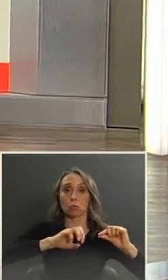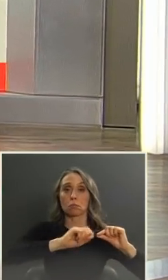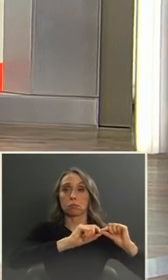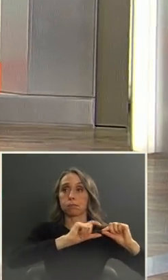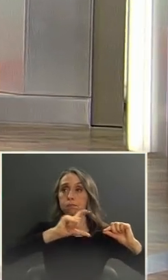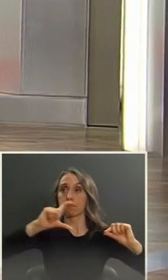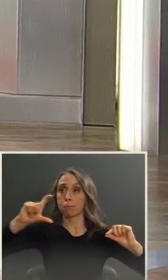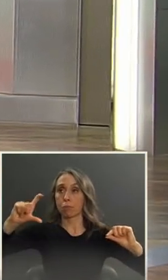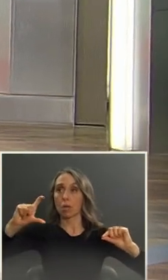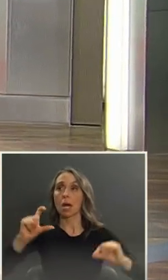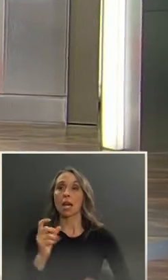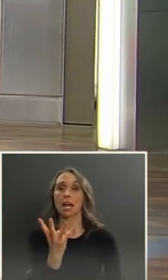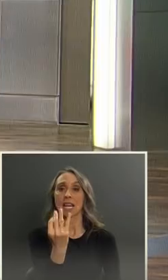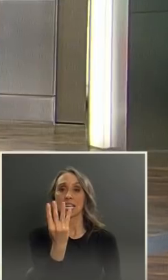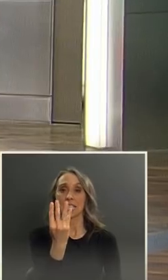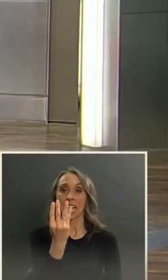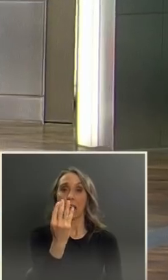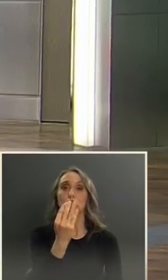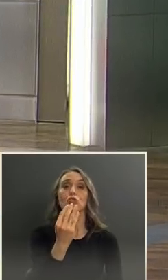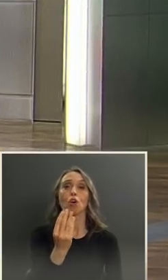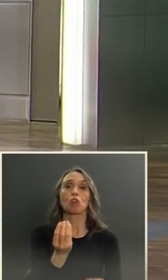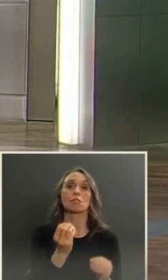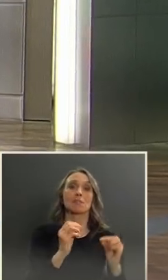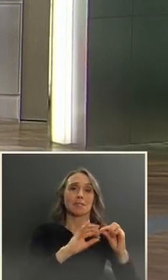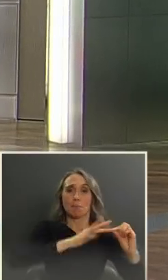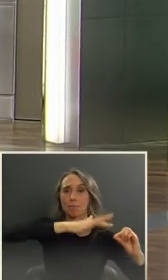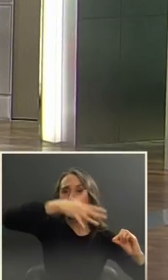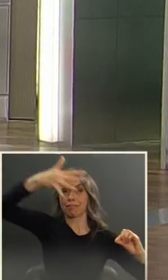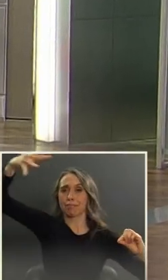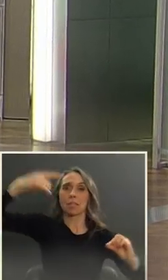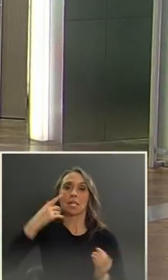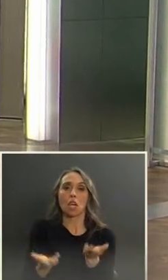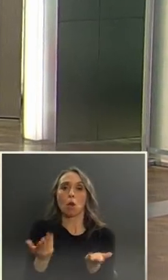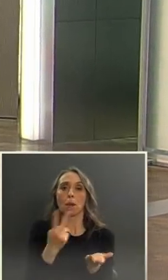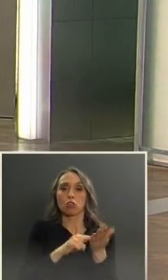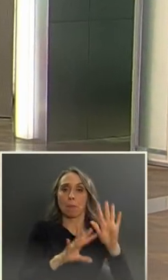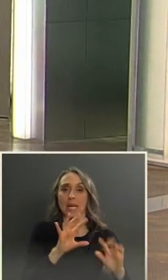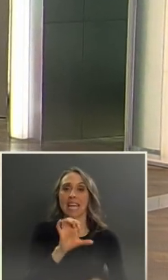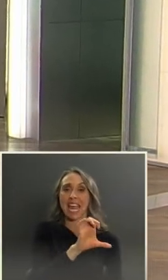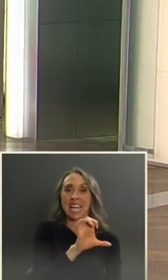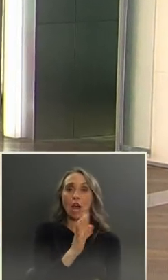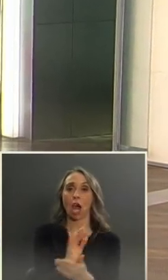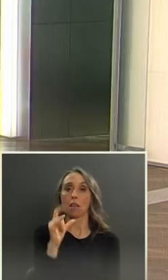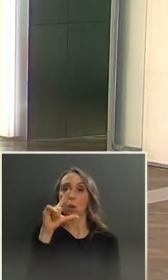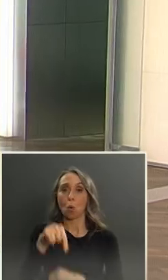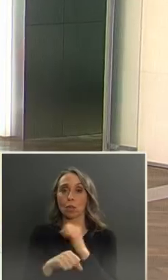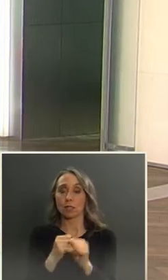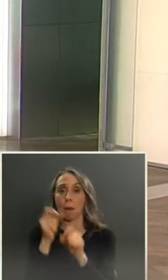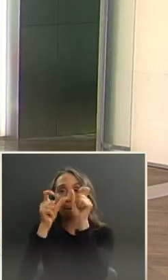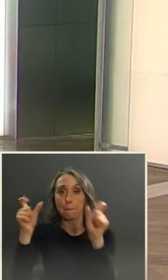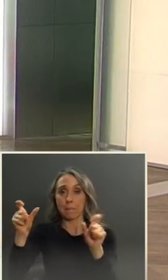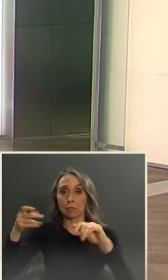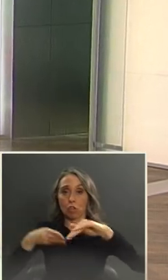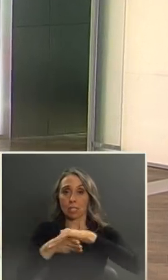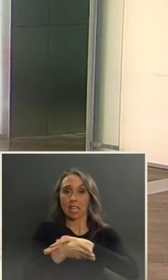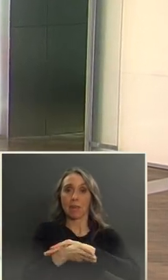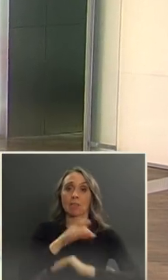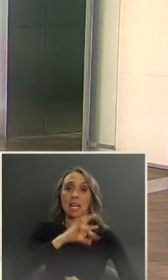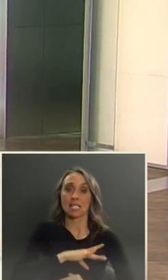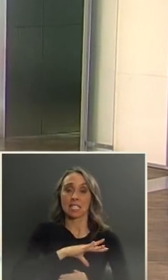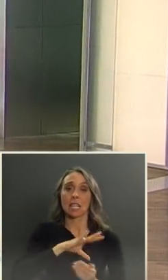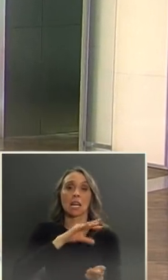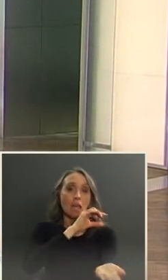Son 14 veces más que el 2015. Solo desde enero hasta julio de este año, las personas que han ingresado a Chile por pasos